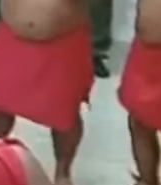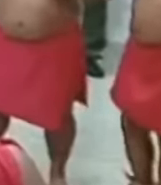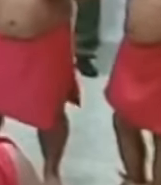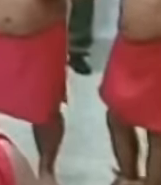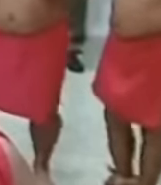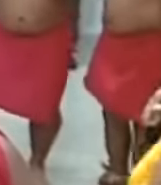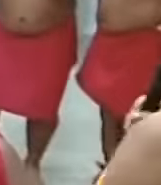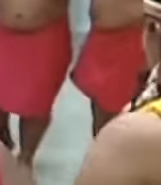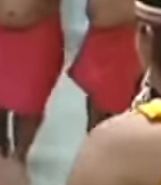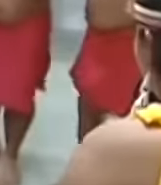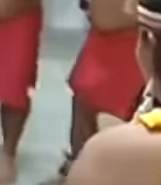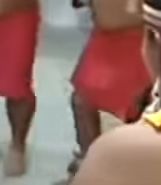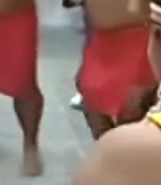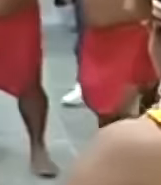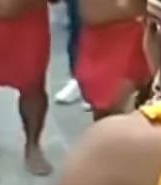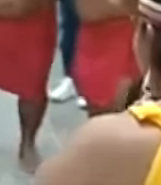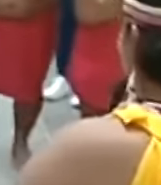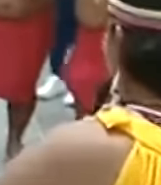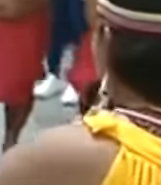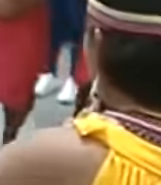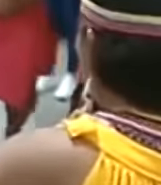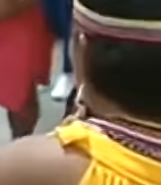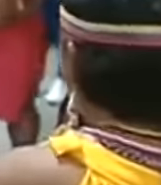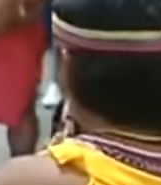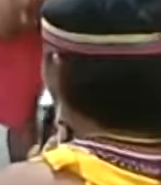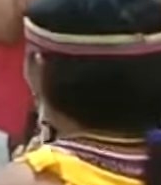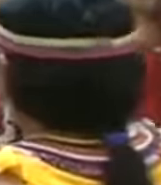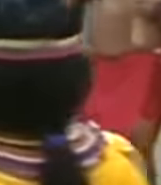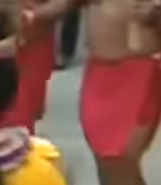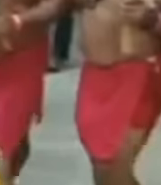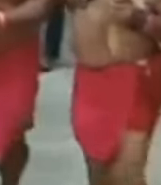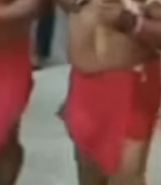Primero quiero explicar el baile.